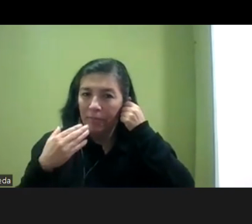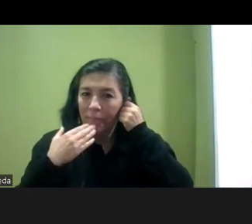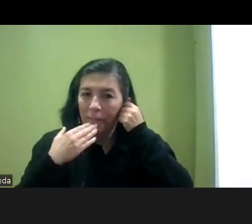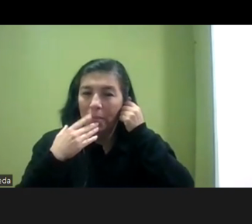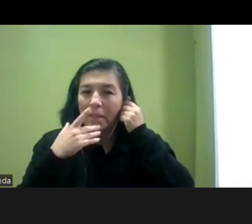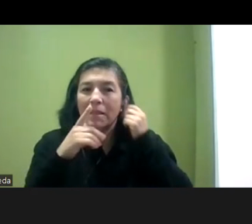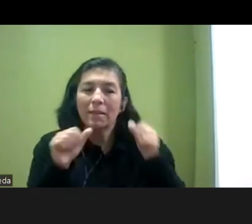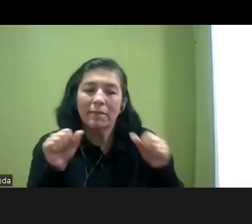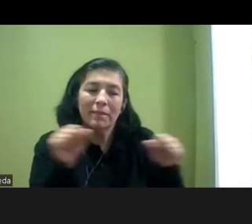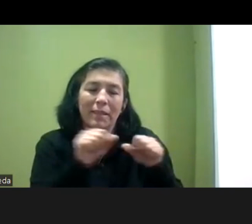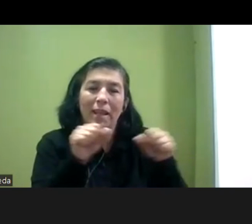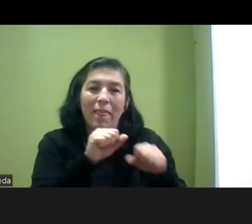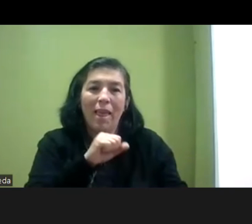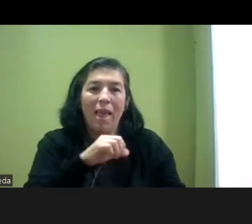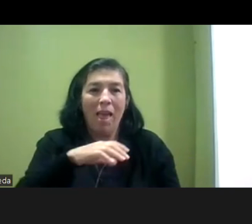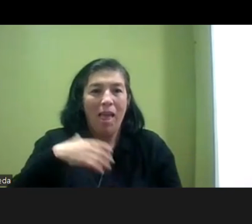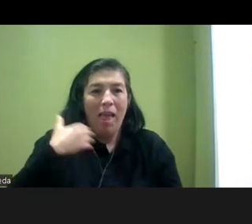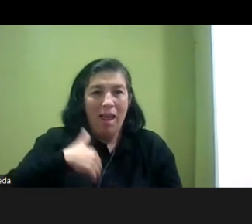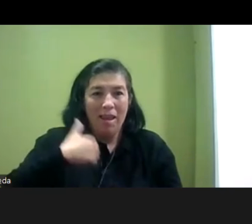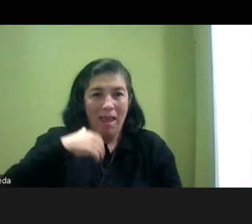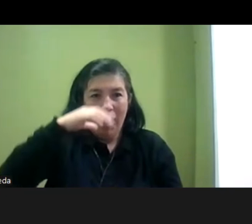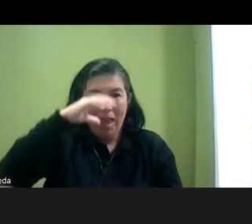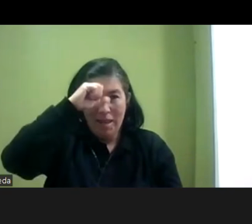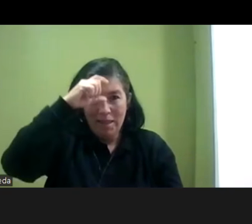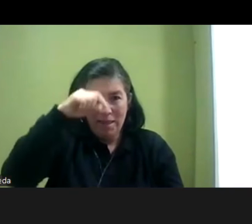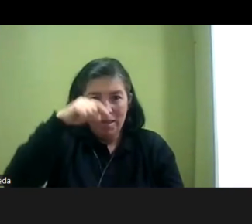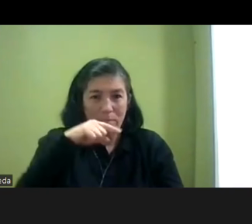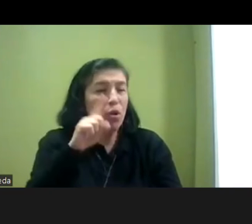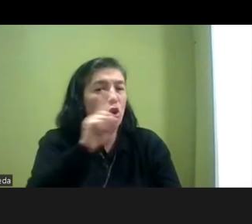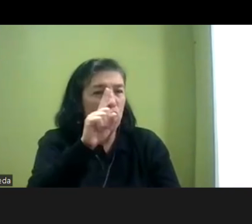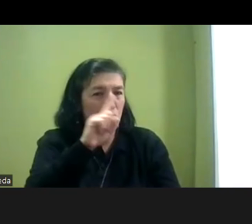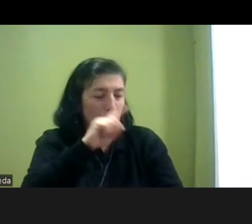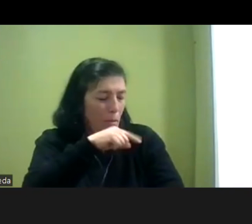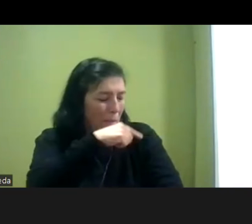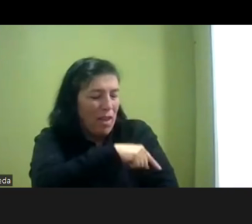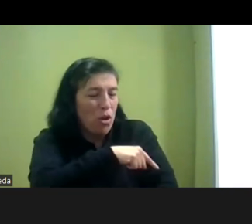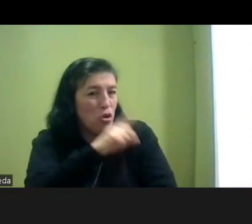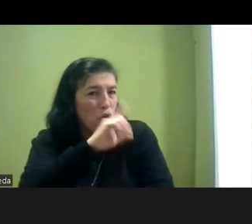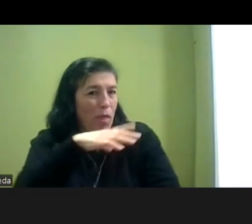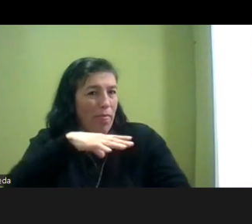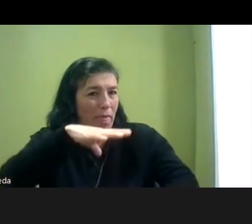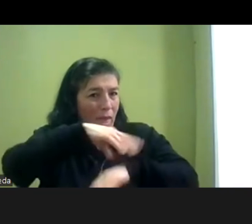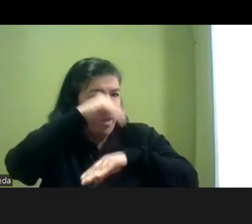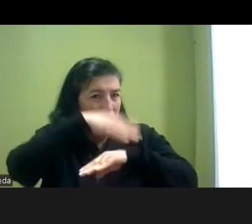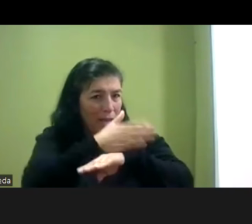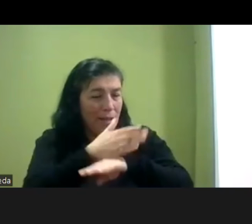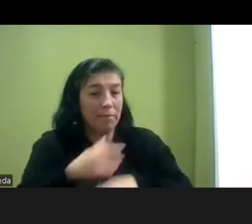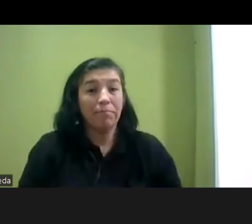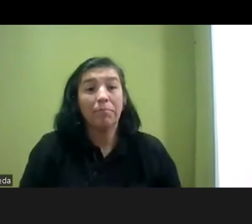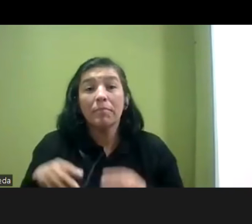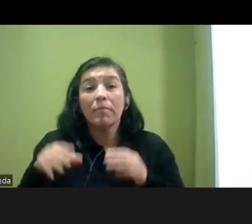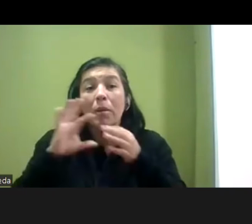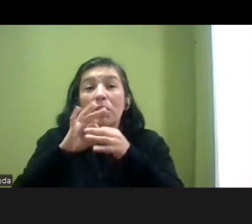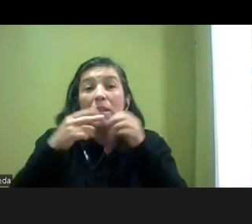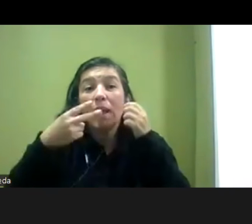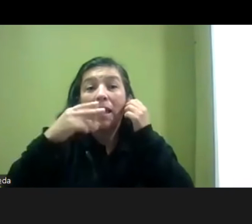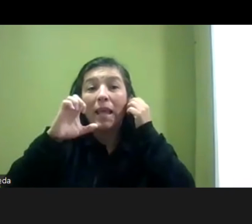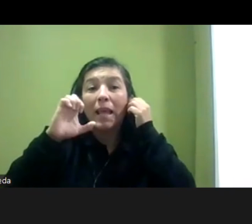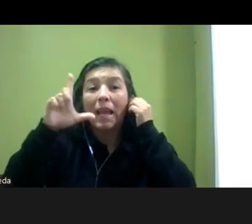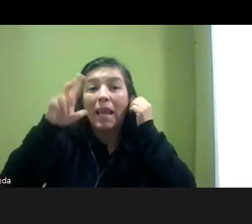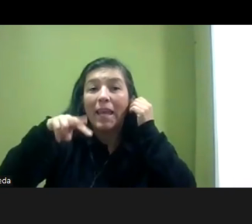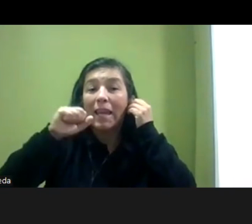o sea, pero a esa altura, no a la altura de Arica. Bien, muchas gracias, Elena. Yo creo que